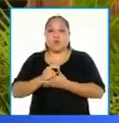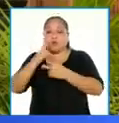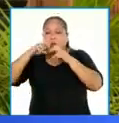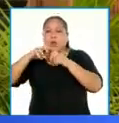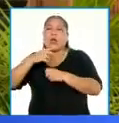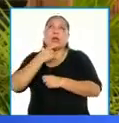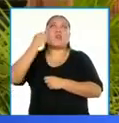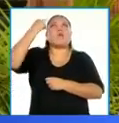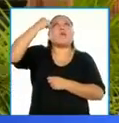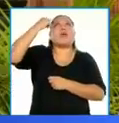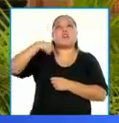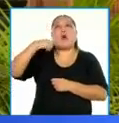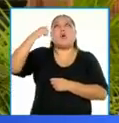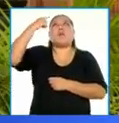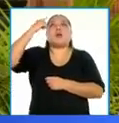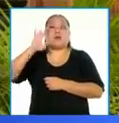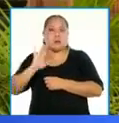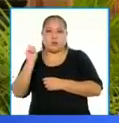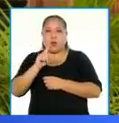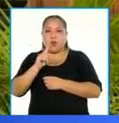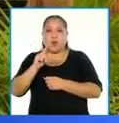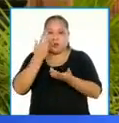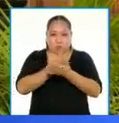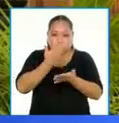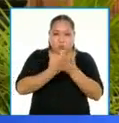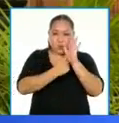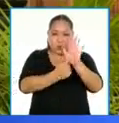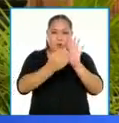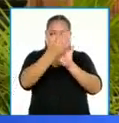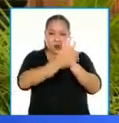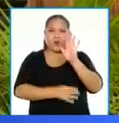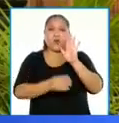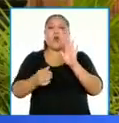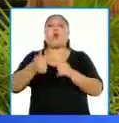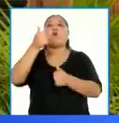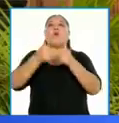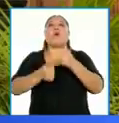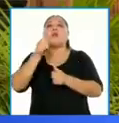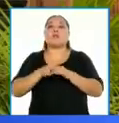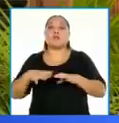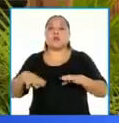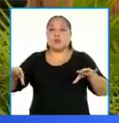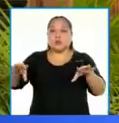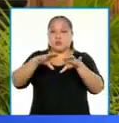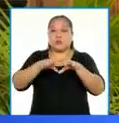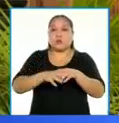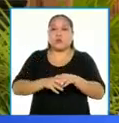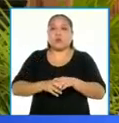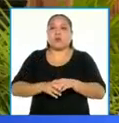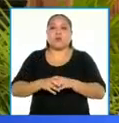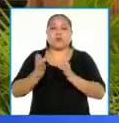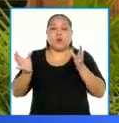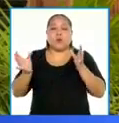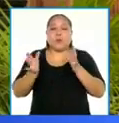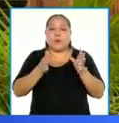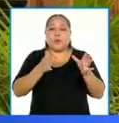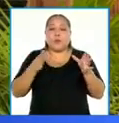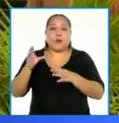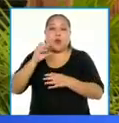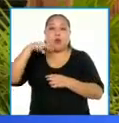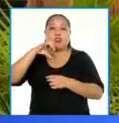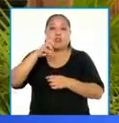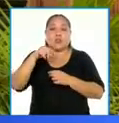cierto? Porque lo que se ha visto y es lo que se ha denunciado es que plantas que tenían dispositivos concentradores que tenían